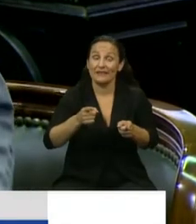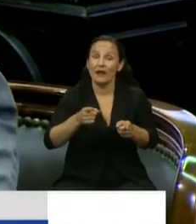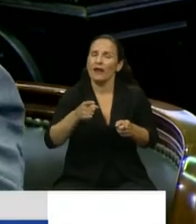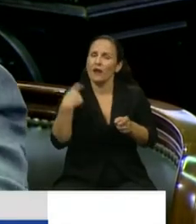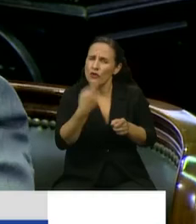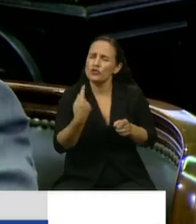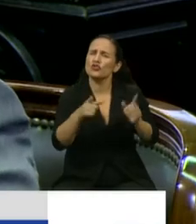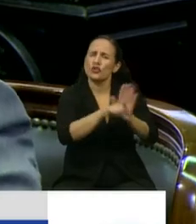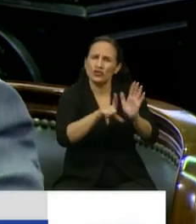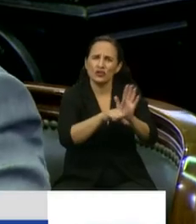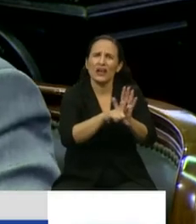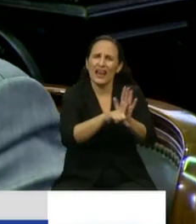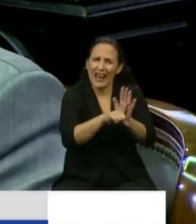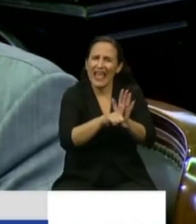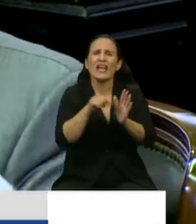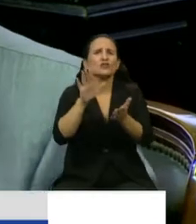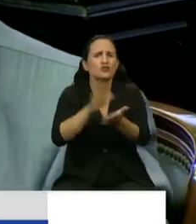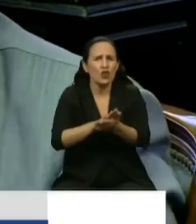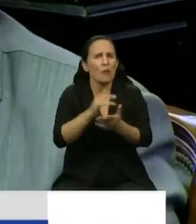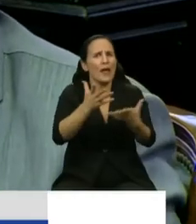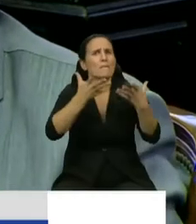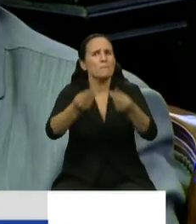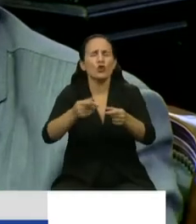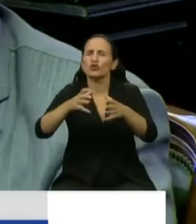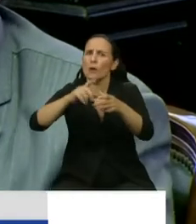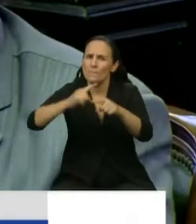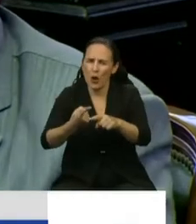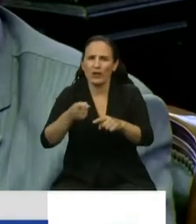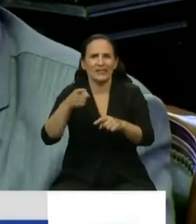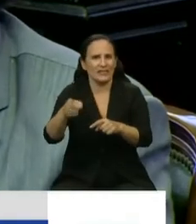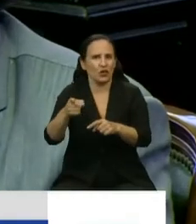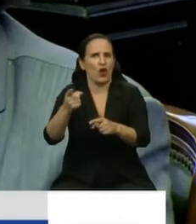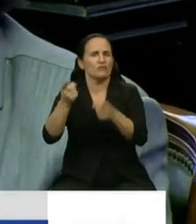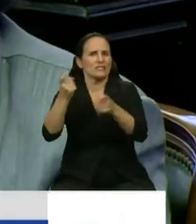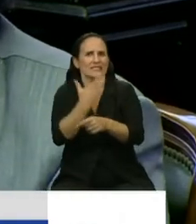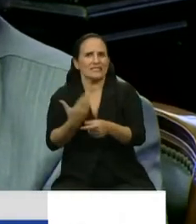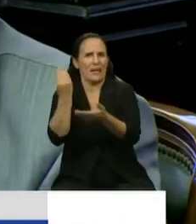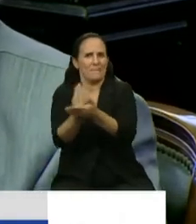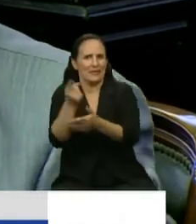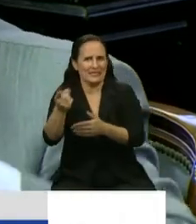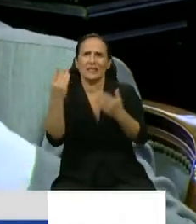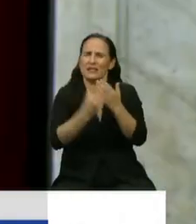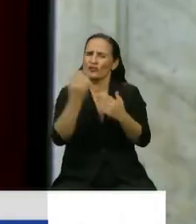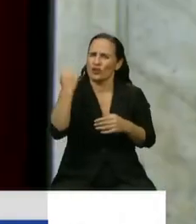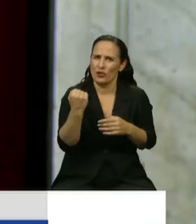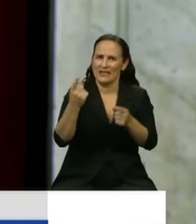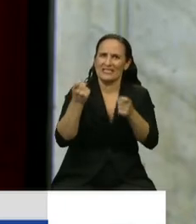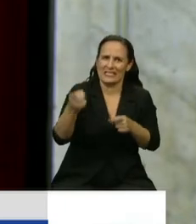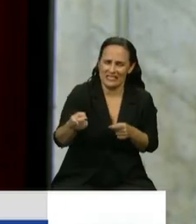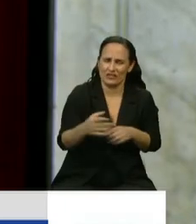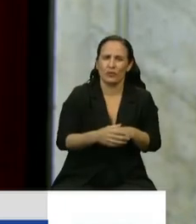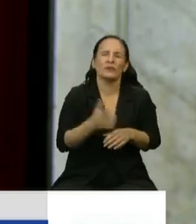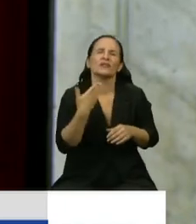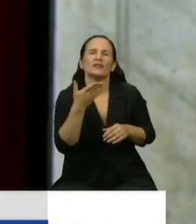aquellas leyes y manifestaciones de apoyo político que necesita el presidente y su ministro de Economía. Pero diputado, señor presidente de la